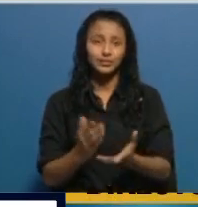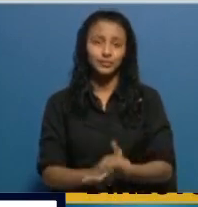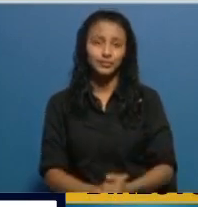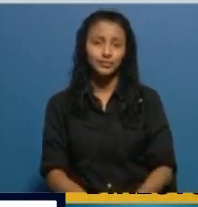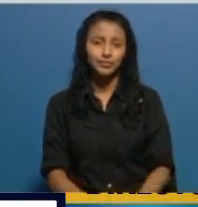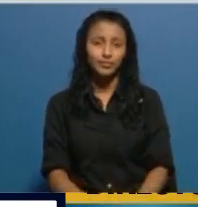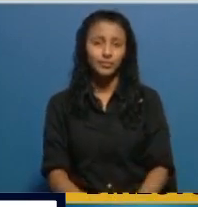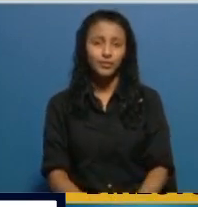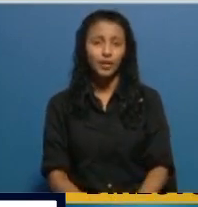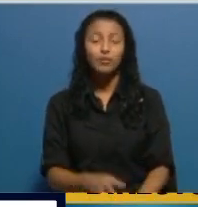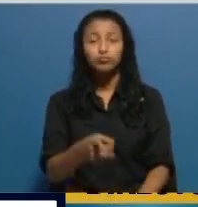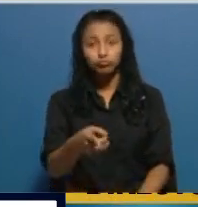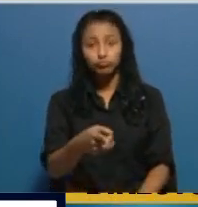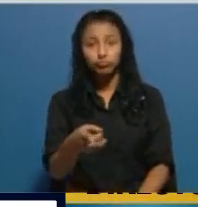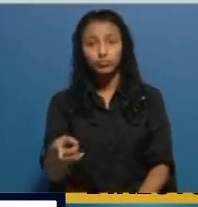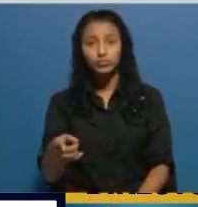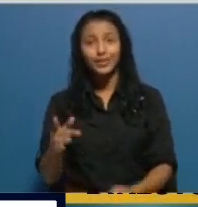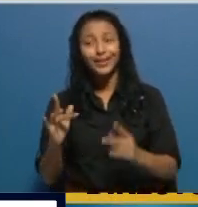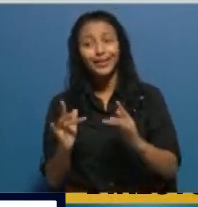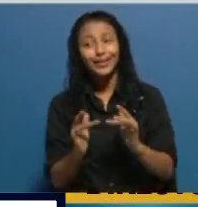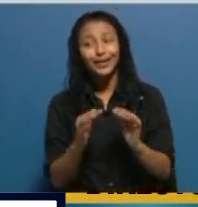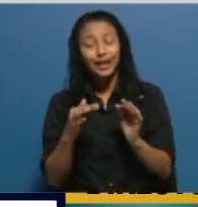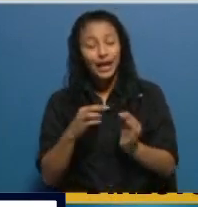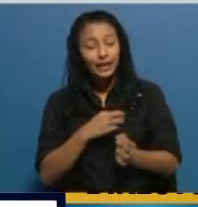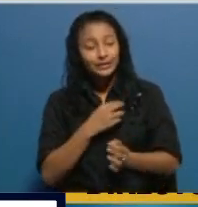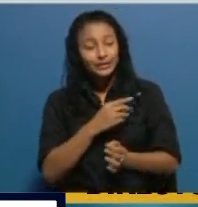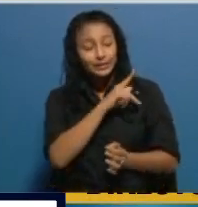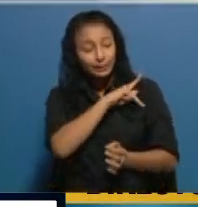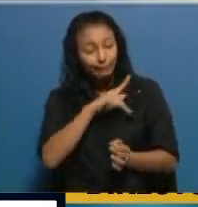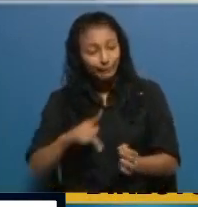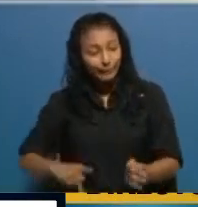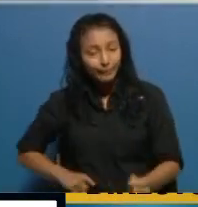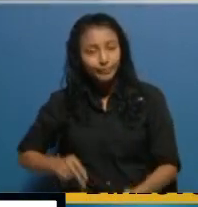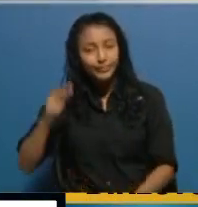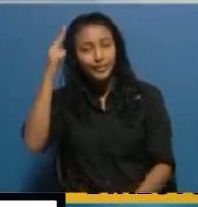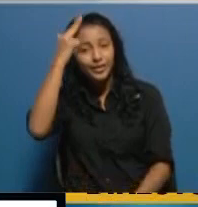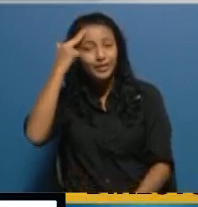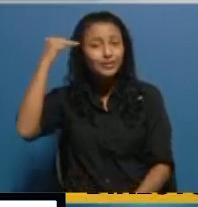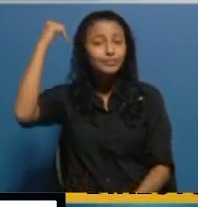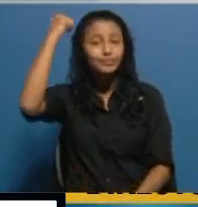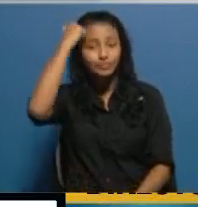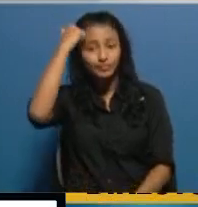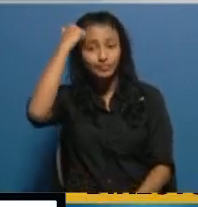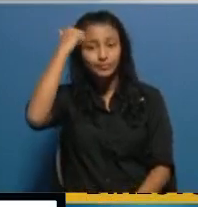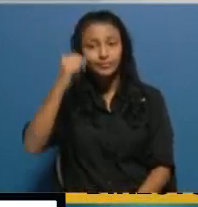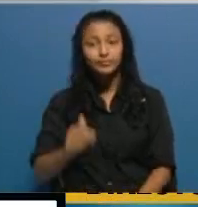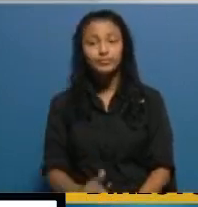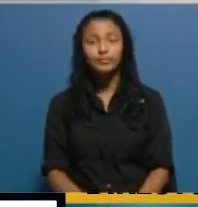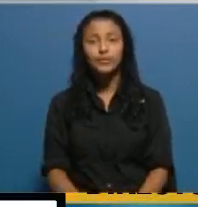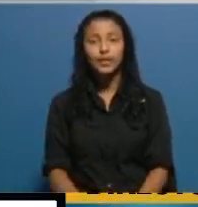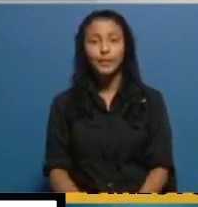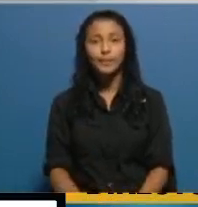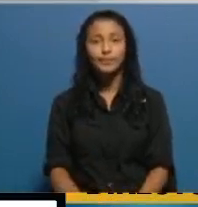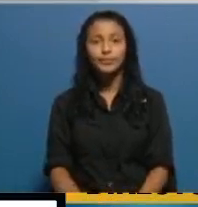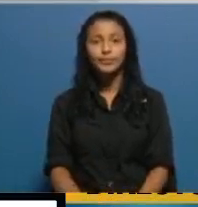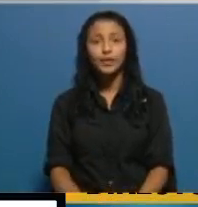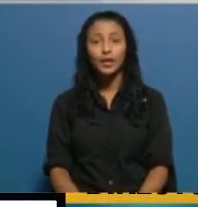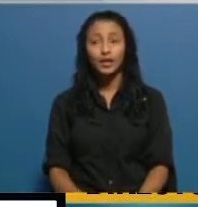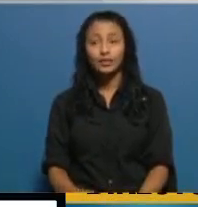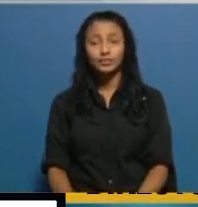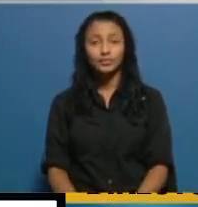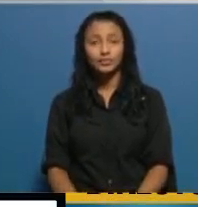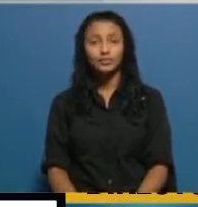excelentísimo señor laurentino cortizo coin presidente constitucional de la república de panamá